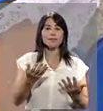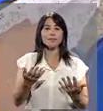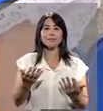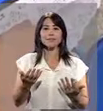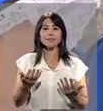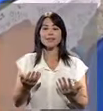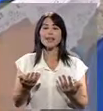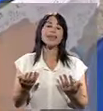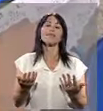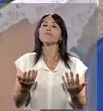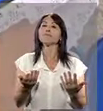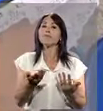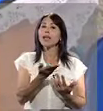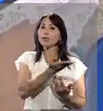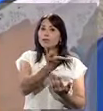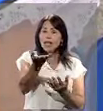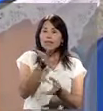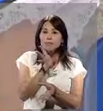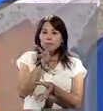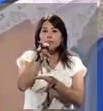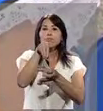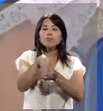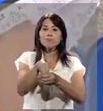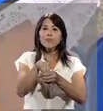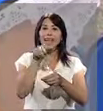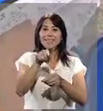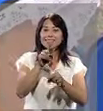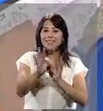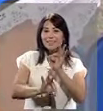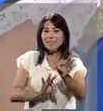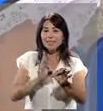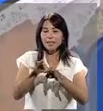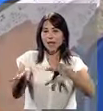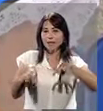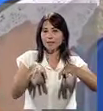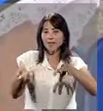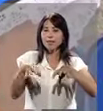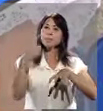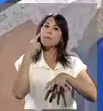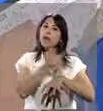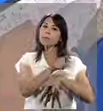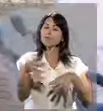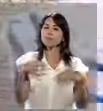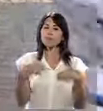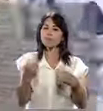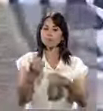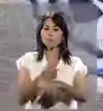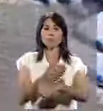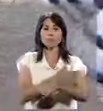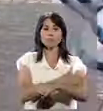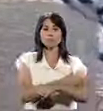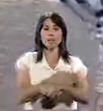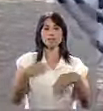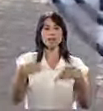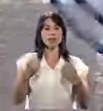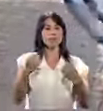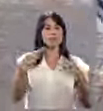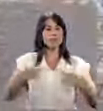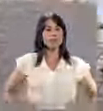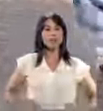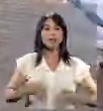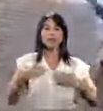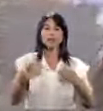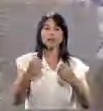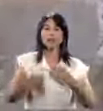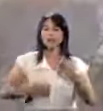mayores, que se integren a este tipo de actividades para su salud, tanto física, emocional, como en